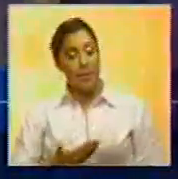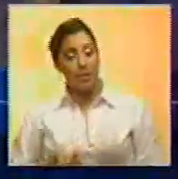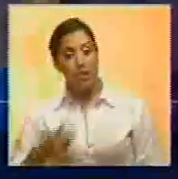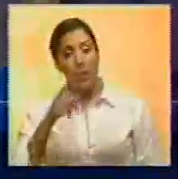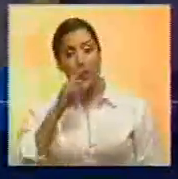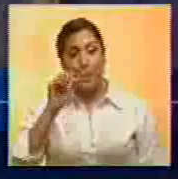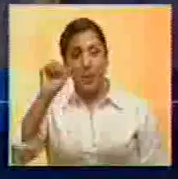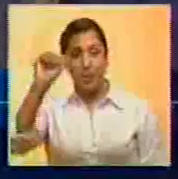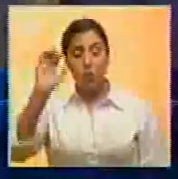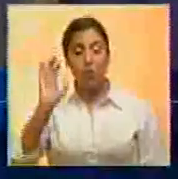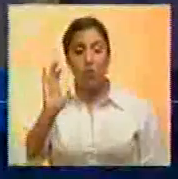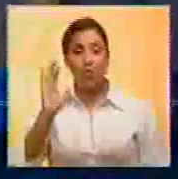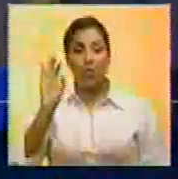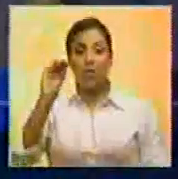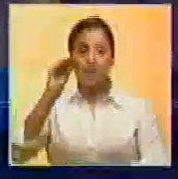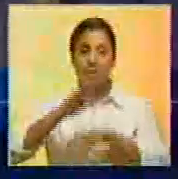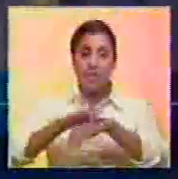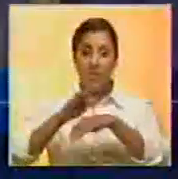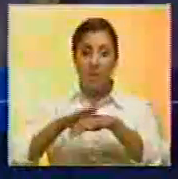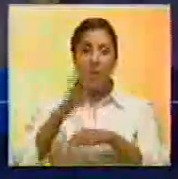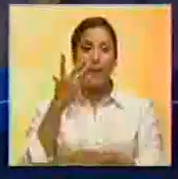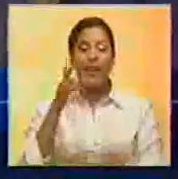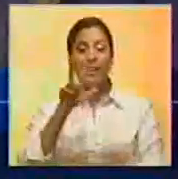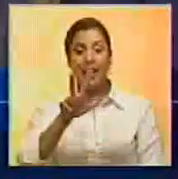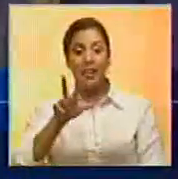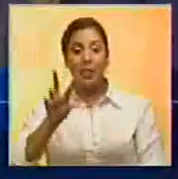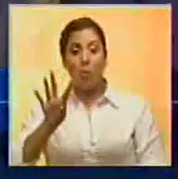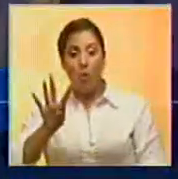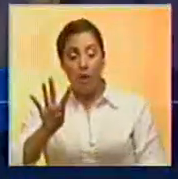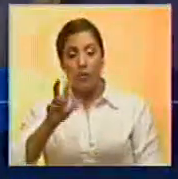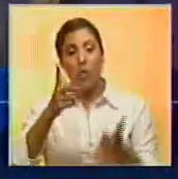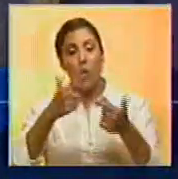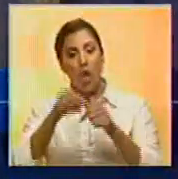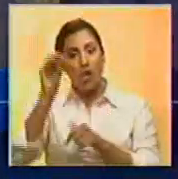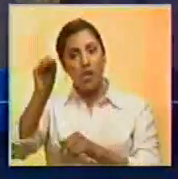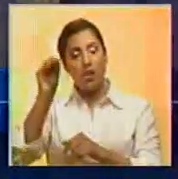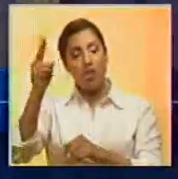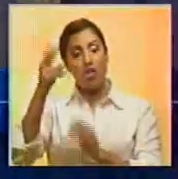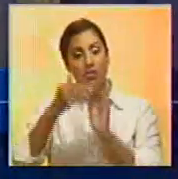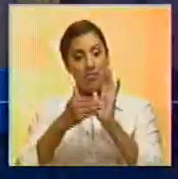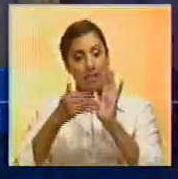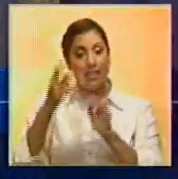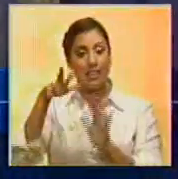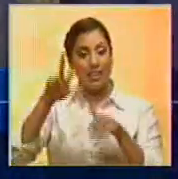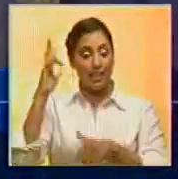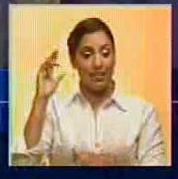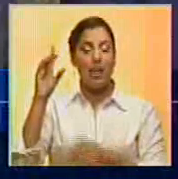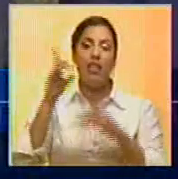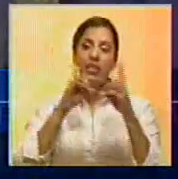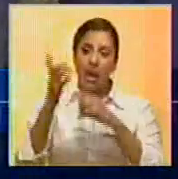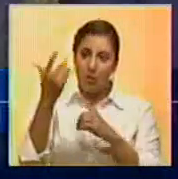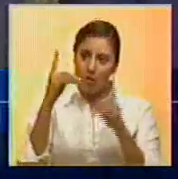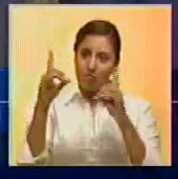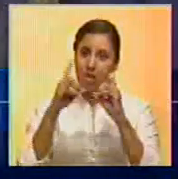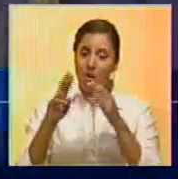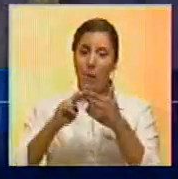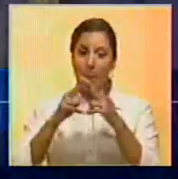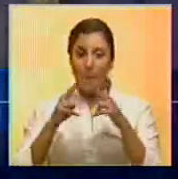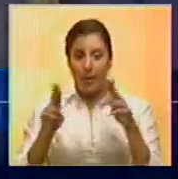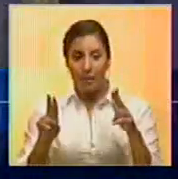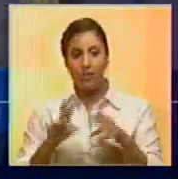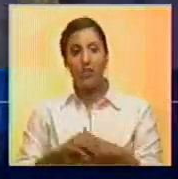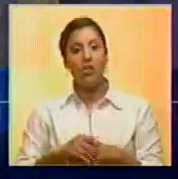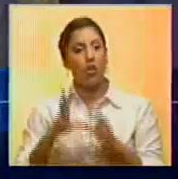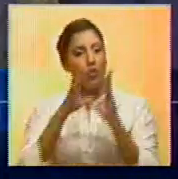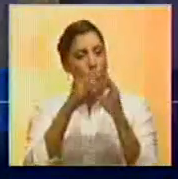Nicolás Maduro ha llamado en más de 34 ocasiones desde el año 2013 a un diálogo de paz